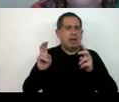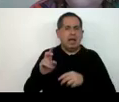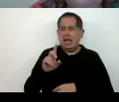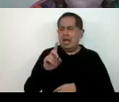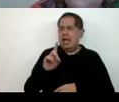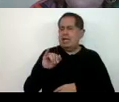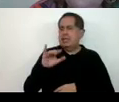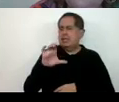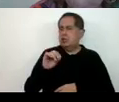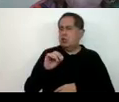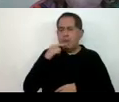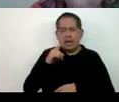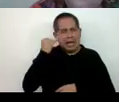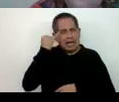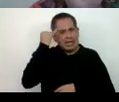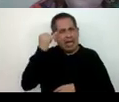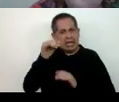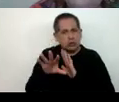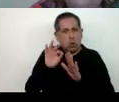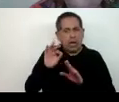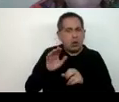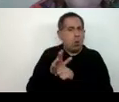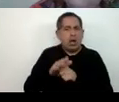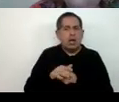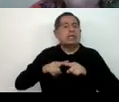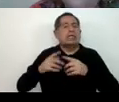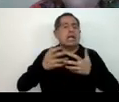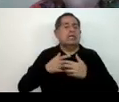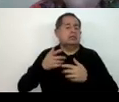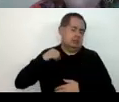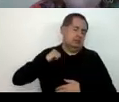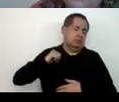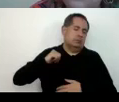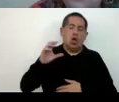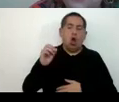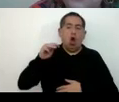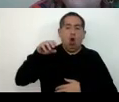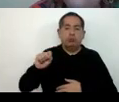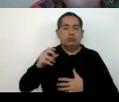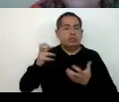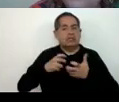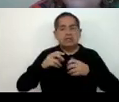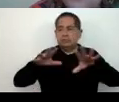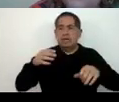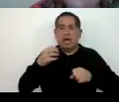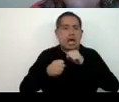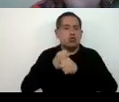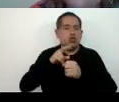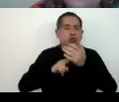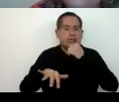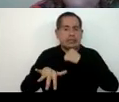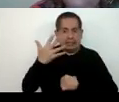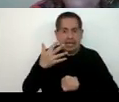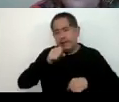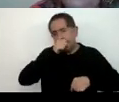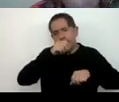de elegibilidad que realizó la Organización Mundial de la Salud en el 2015 y que ya se